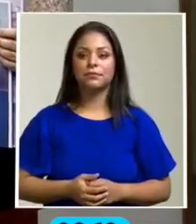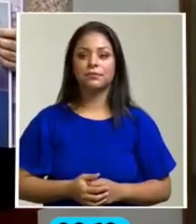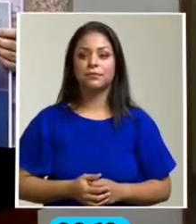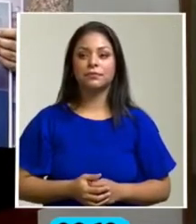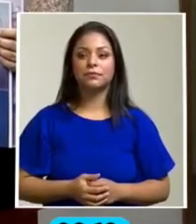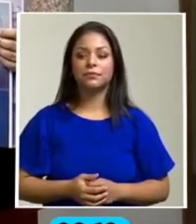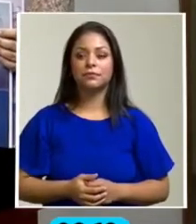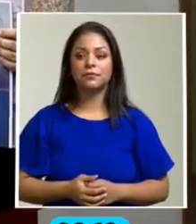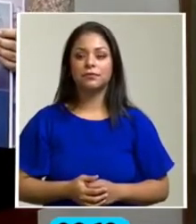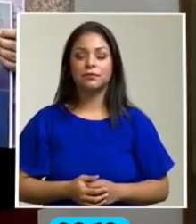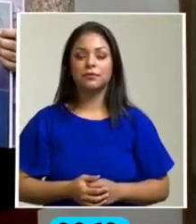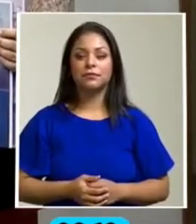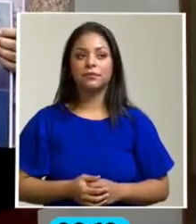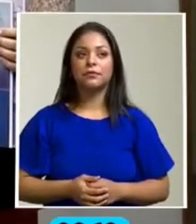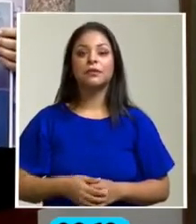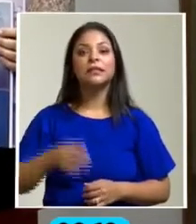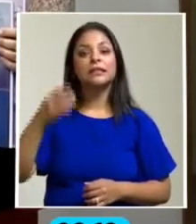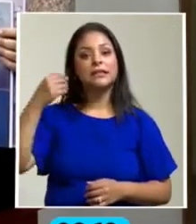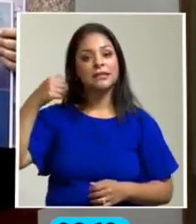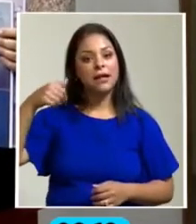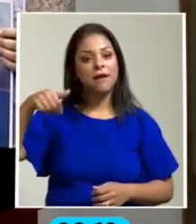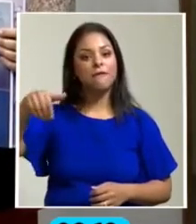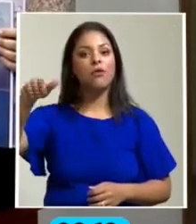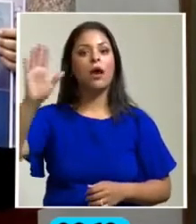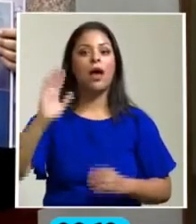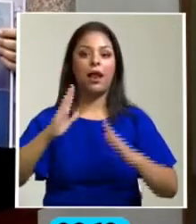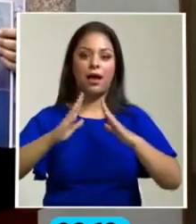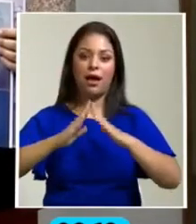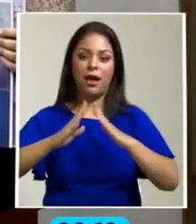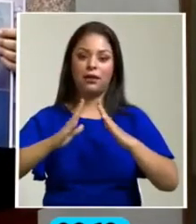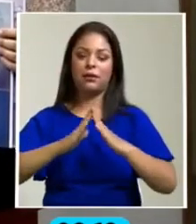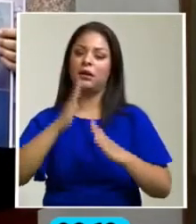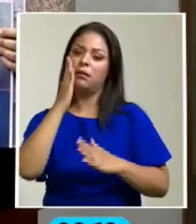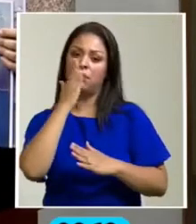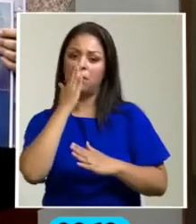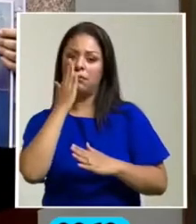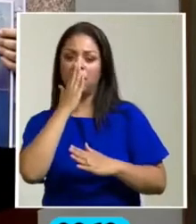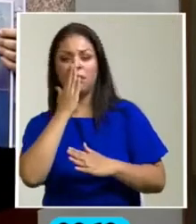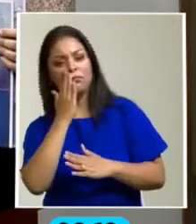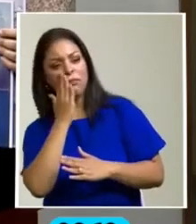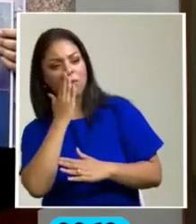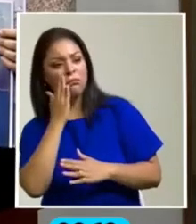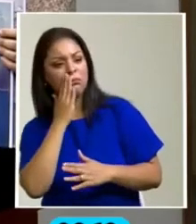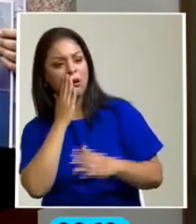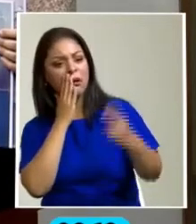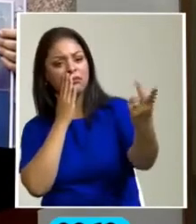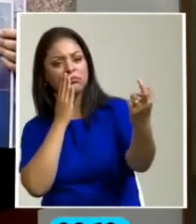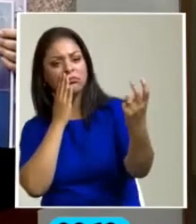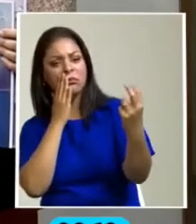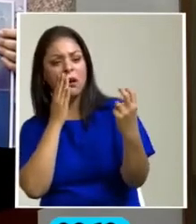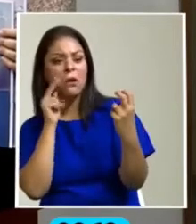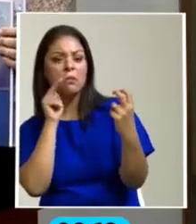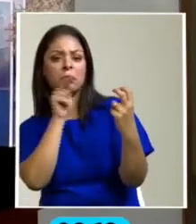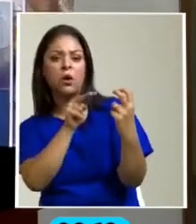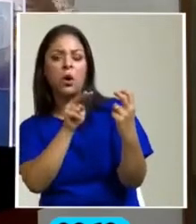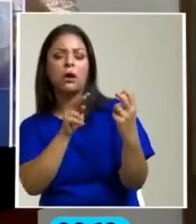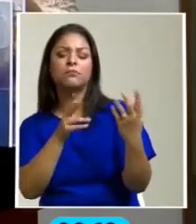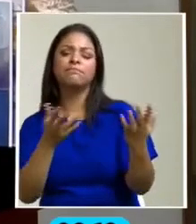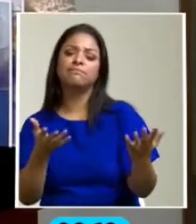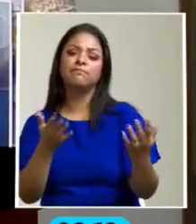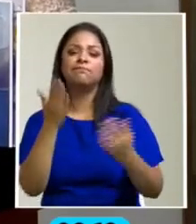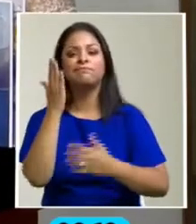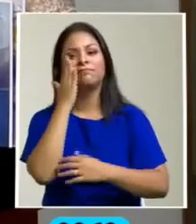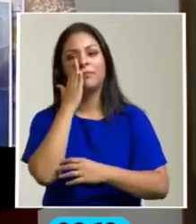Se fue a casa de su mamá, que al verla llegar, no era de extrañar que la madre